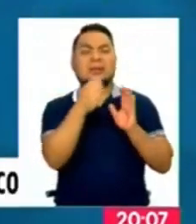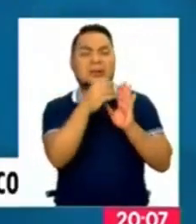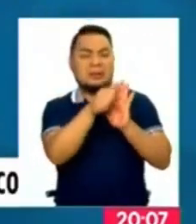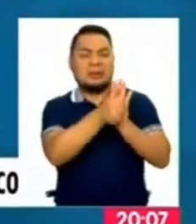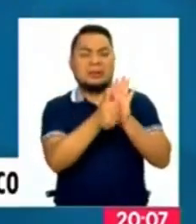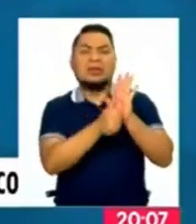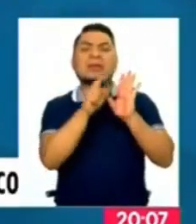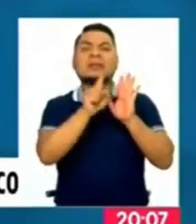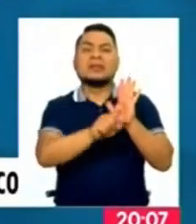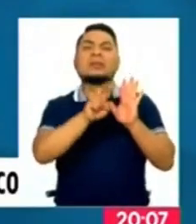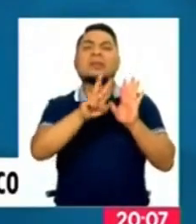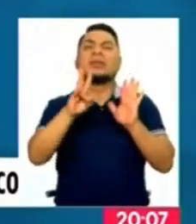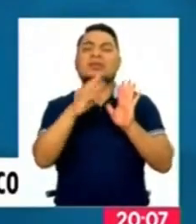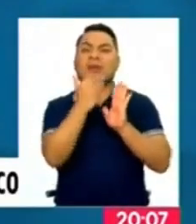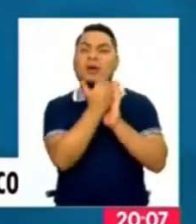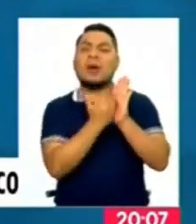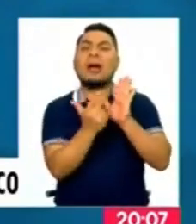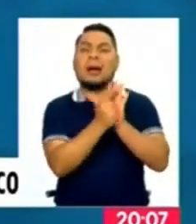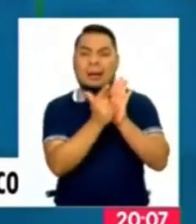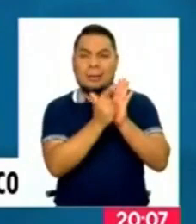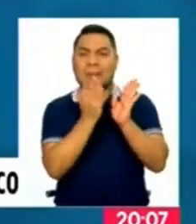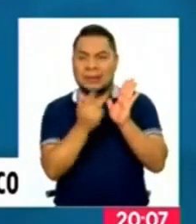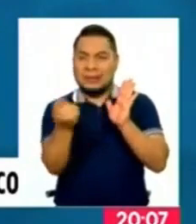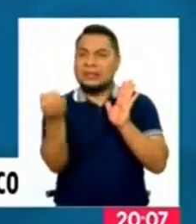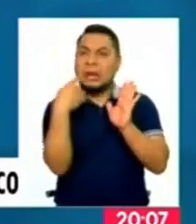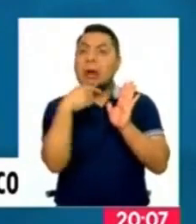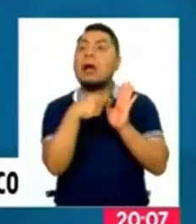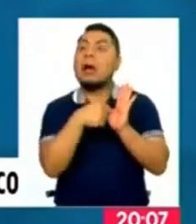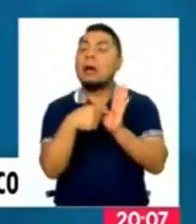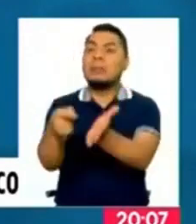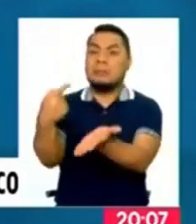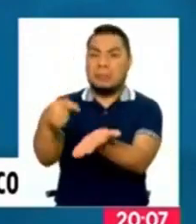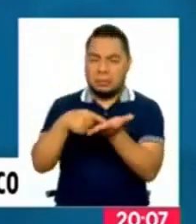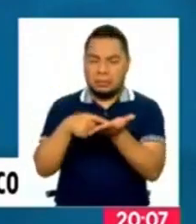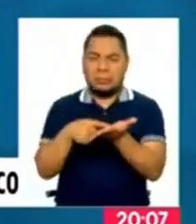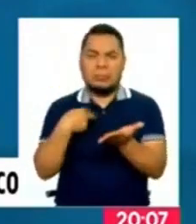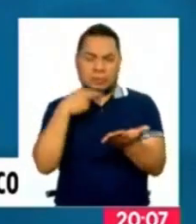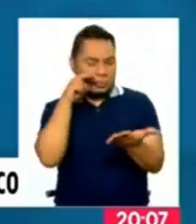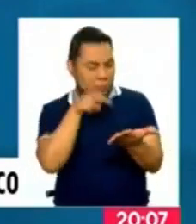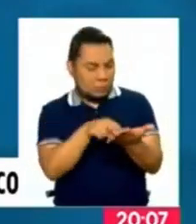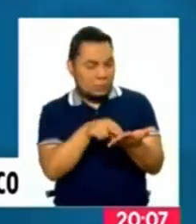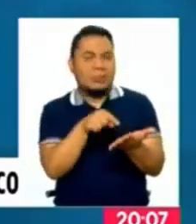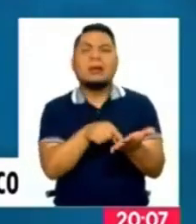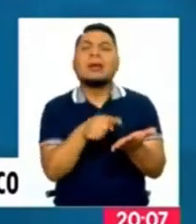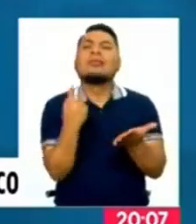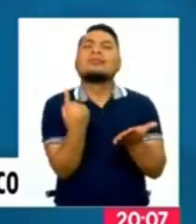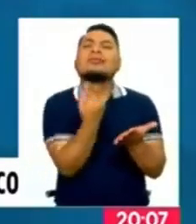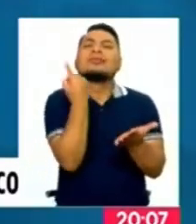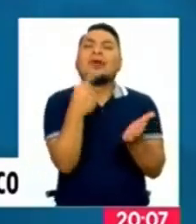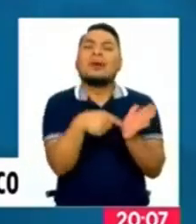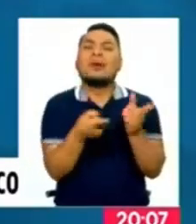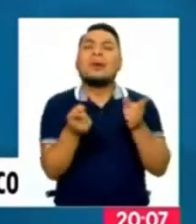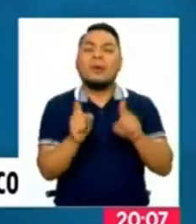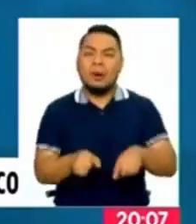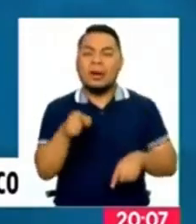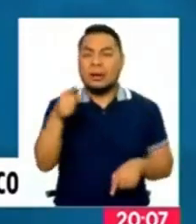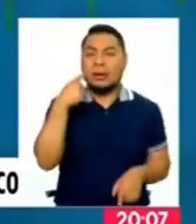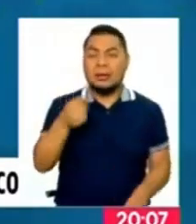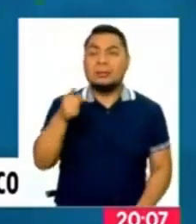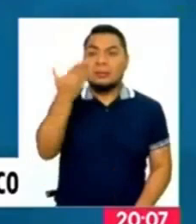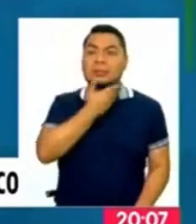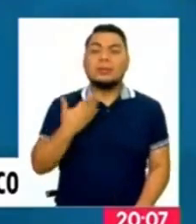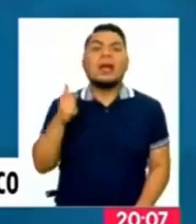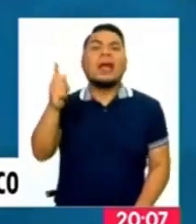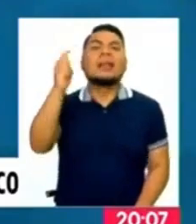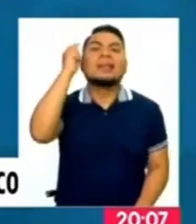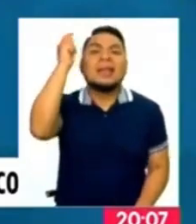fiscalía contra pedro castillo el ministro del interior- impone a jefe de la digimin para controlar equipo especial pnp de esta manera infiltran